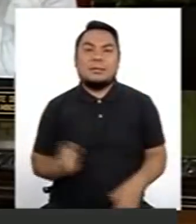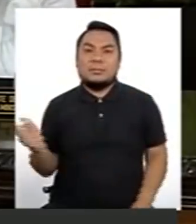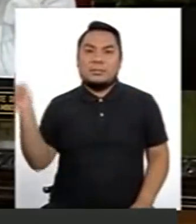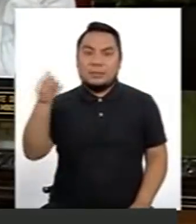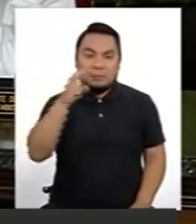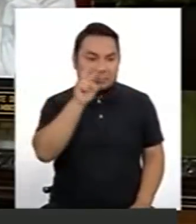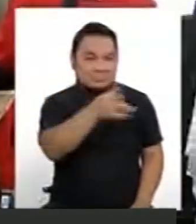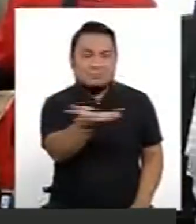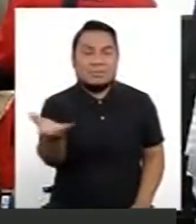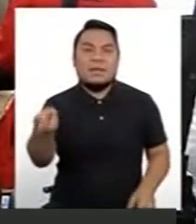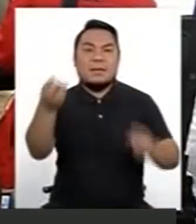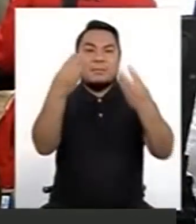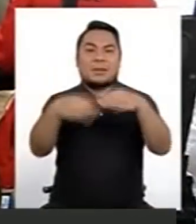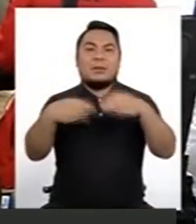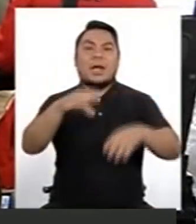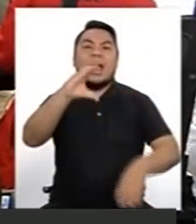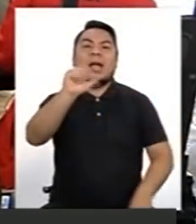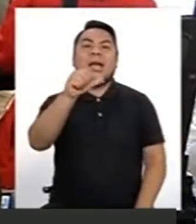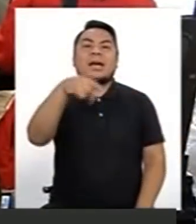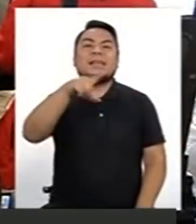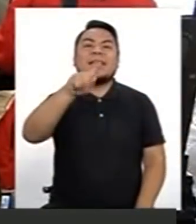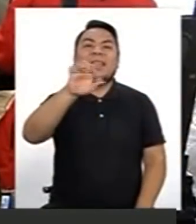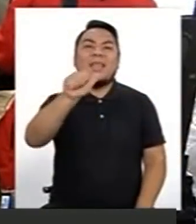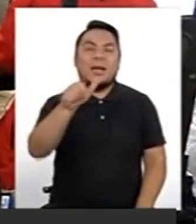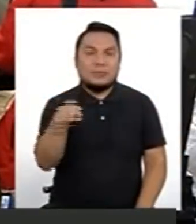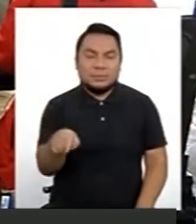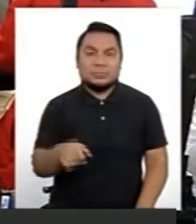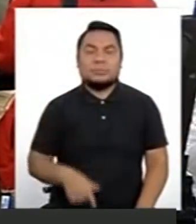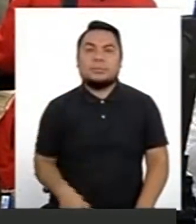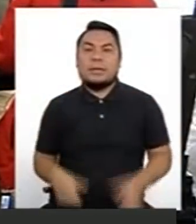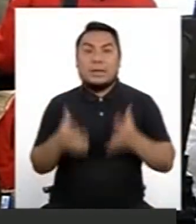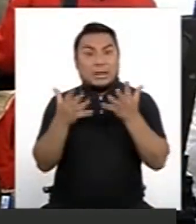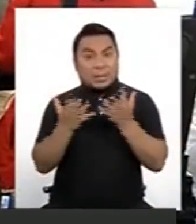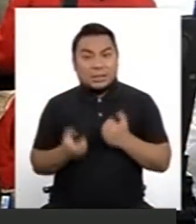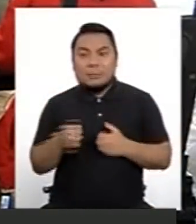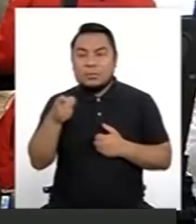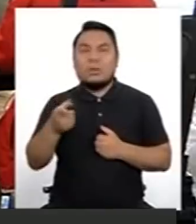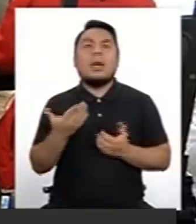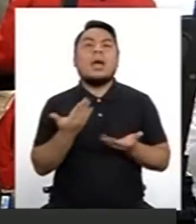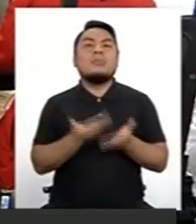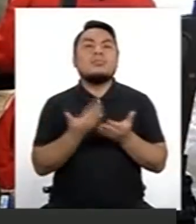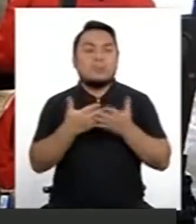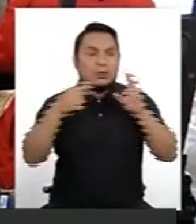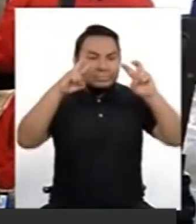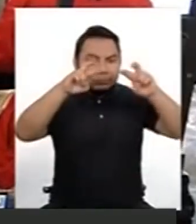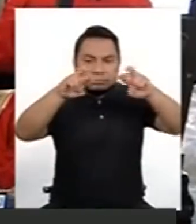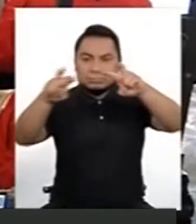el mercado Caquetá. Queremos hacer una evaluación